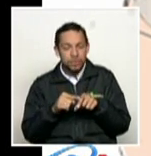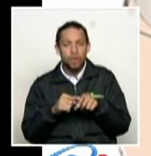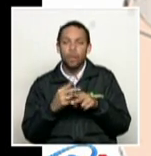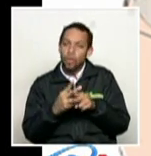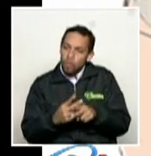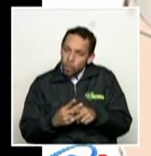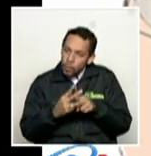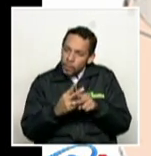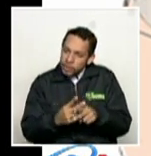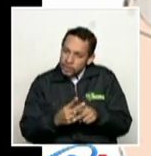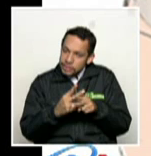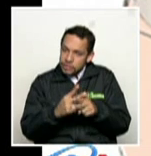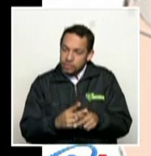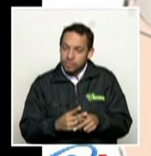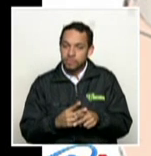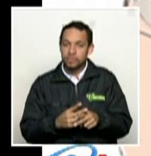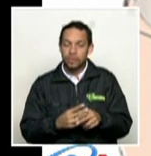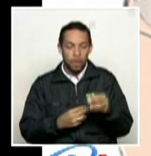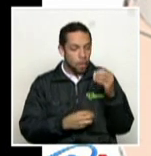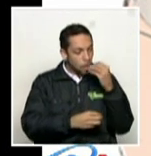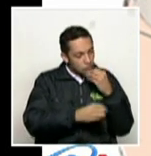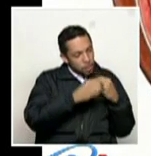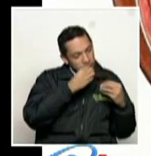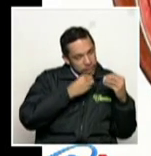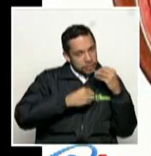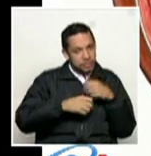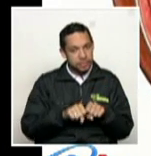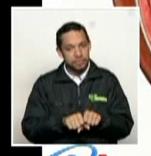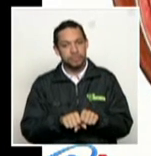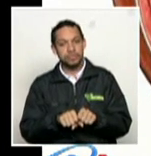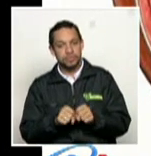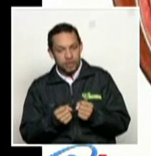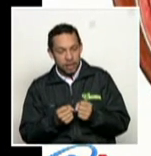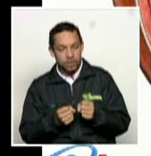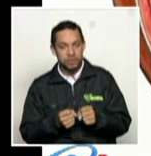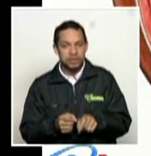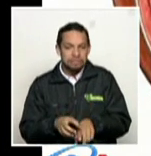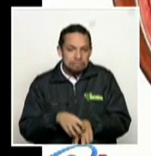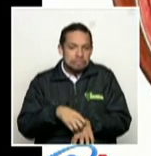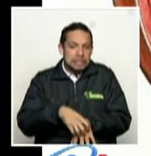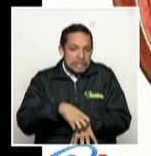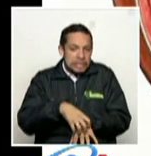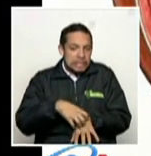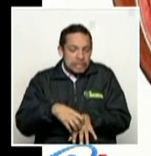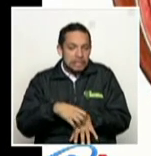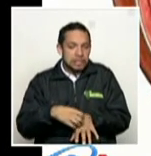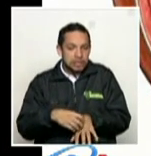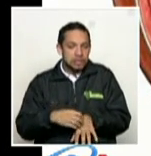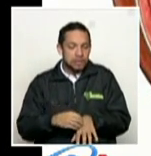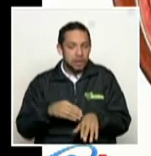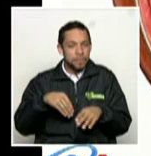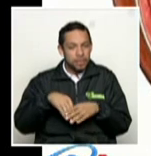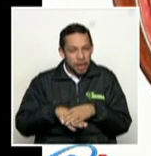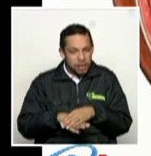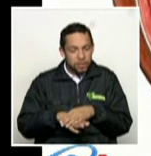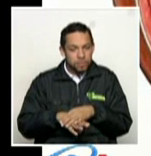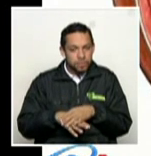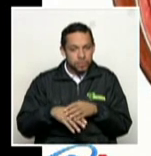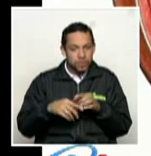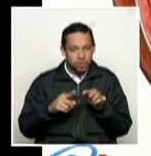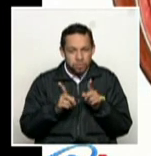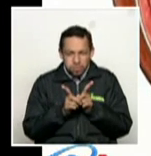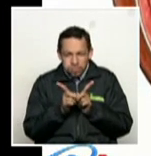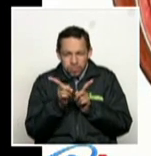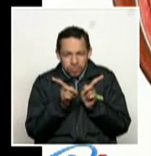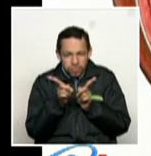Todas estas situaciones, más la alimentación, les pueden causar la infección urinaria. ahí ven la parte interna de la vejiga. Y esos dos cachitos